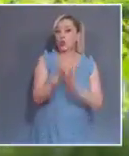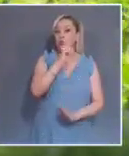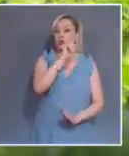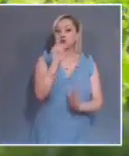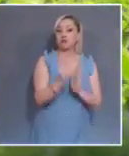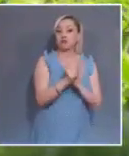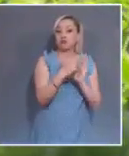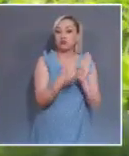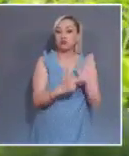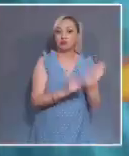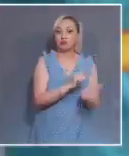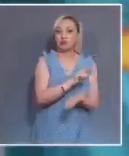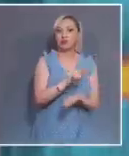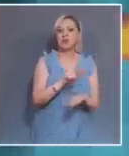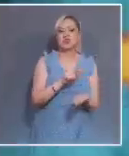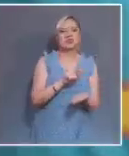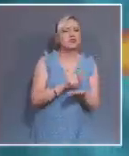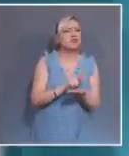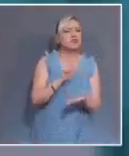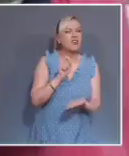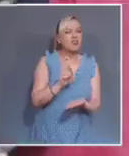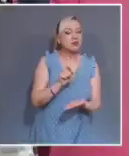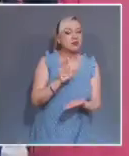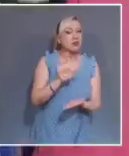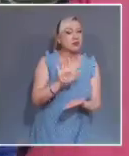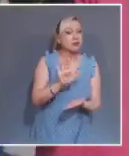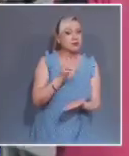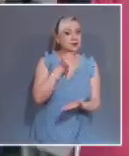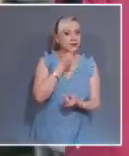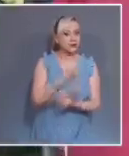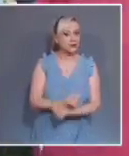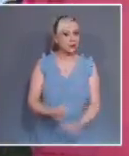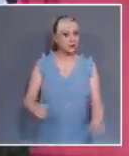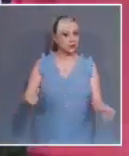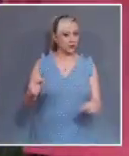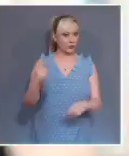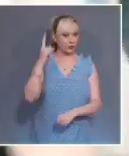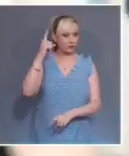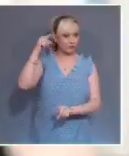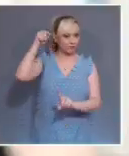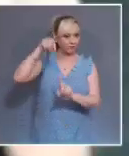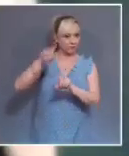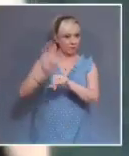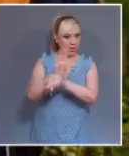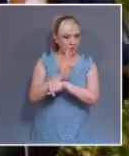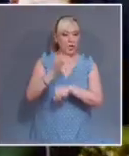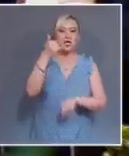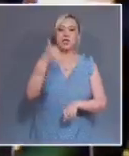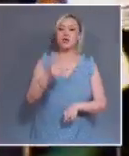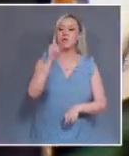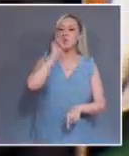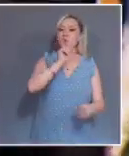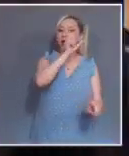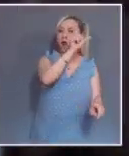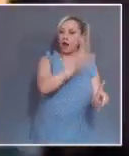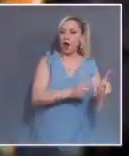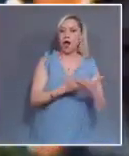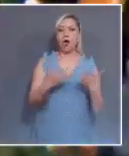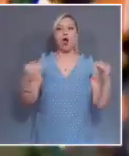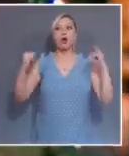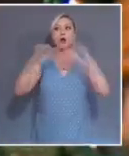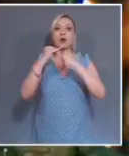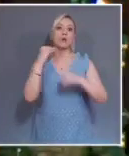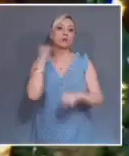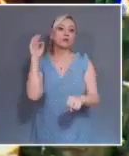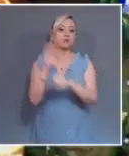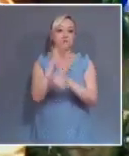en materia de género e interés superior de la infancia, pues hace un gran énfasis en la necesidad de defensoría pública en casos que involucren a